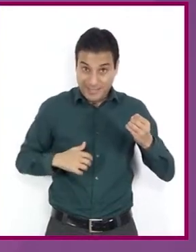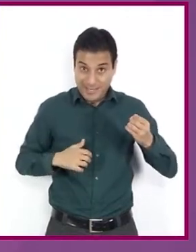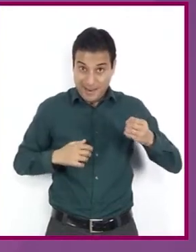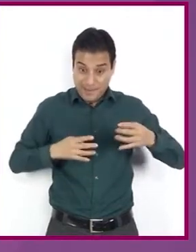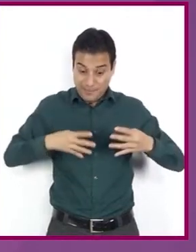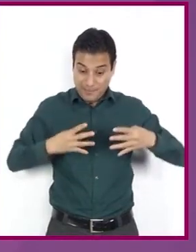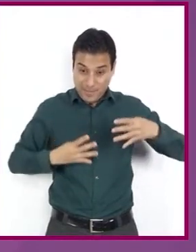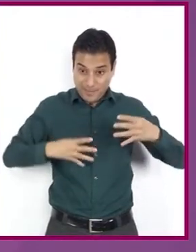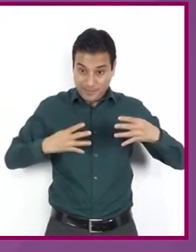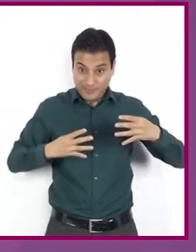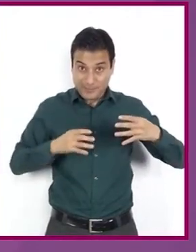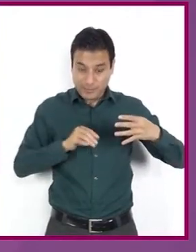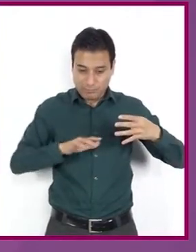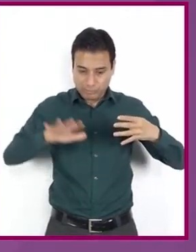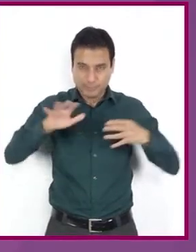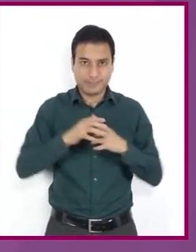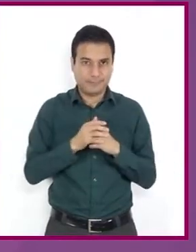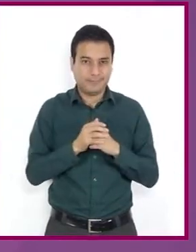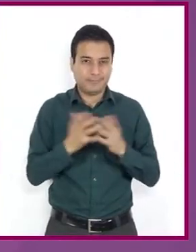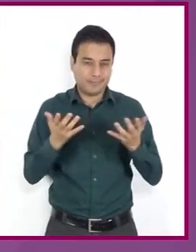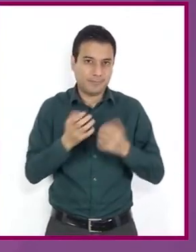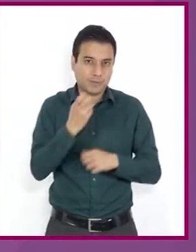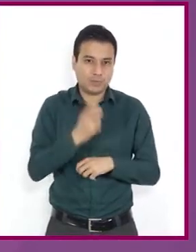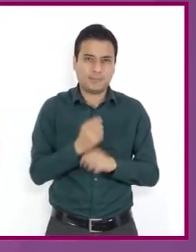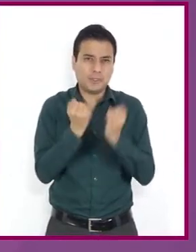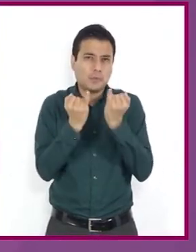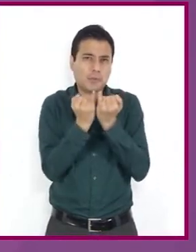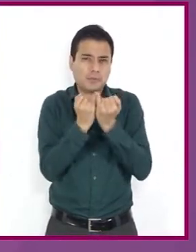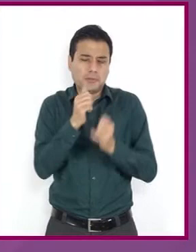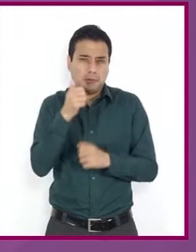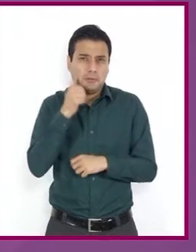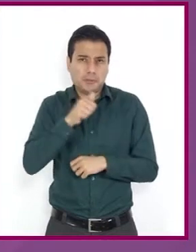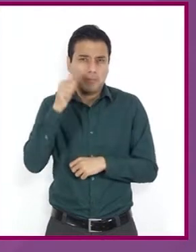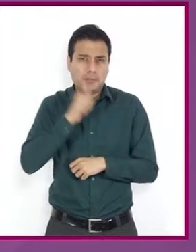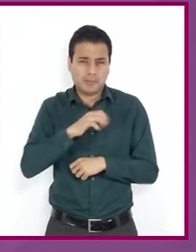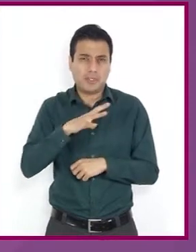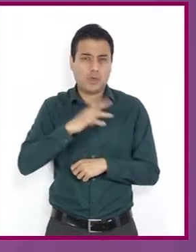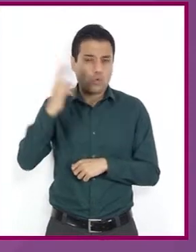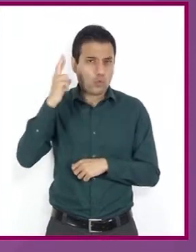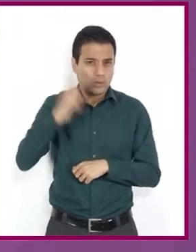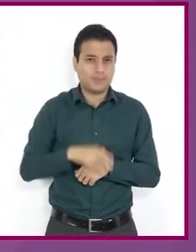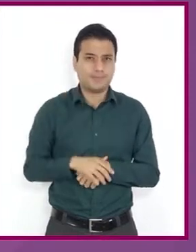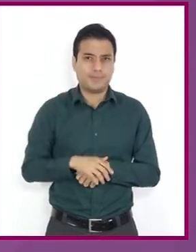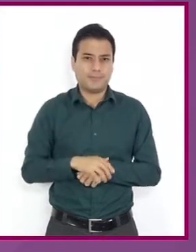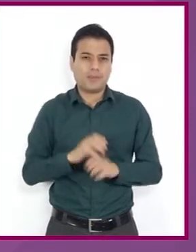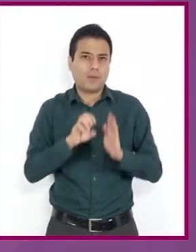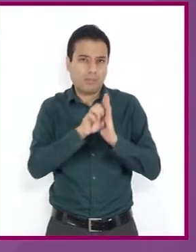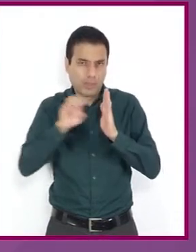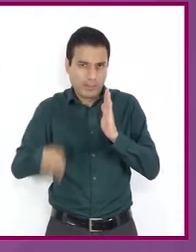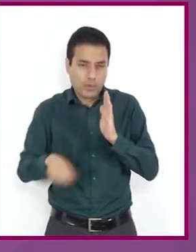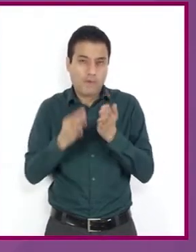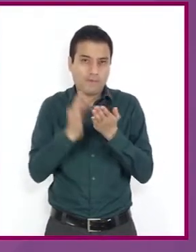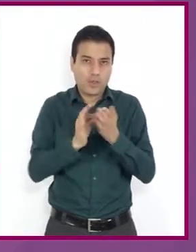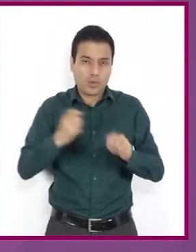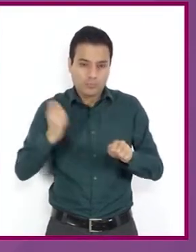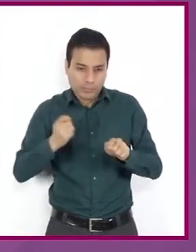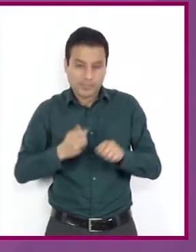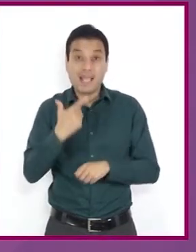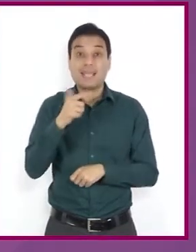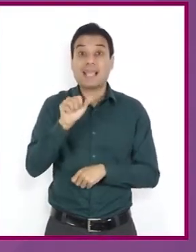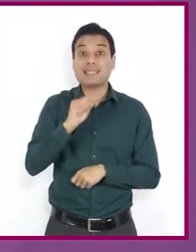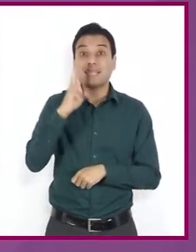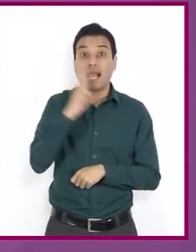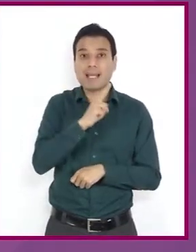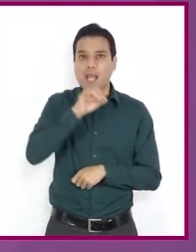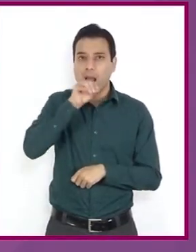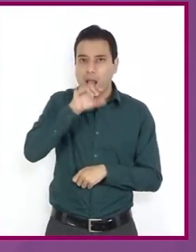dijimos, el sonido necesita un medio material para propagarse, ya sea un sólido como un metal, un gas como el aire o un líquido